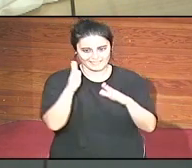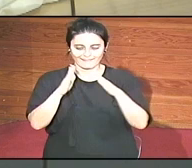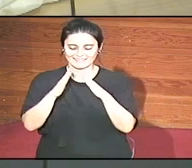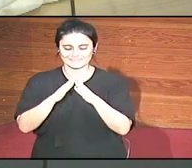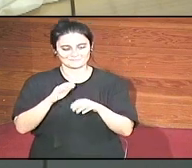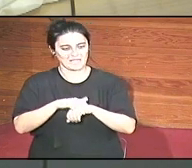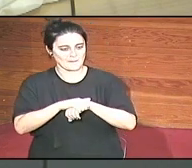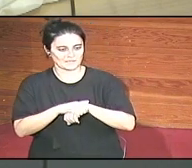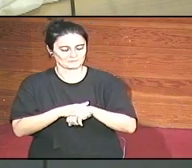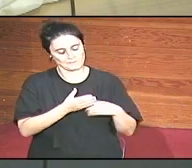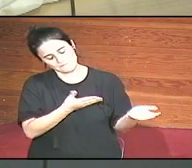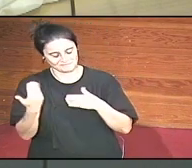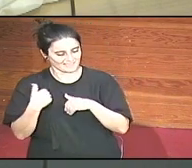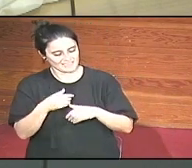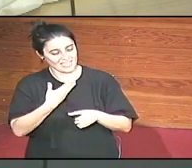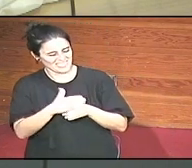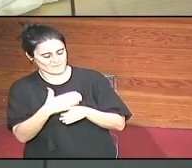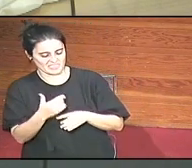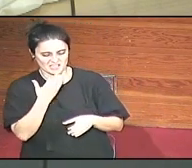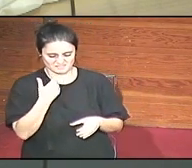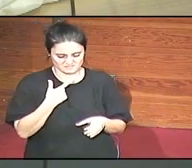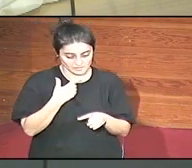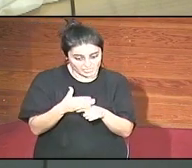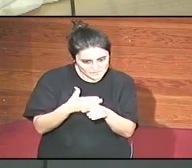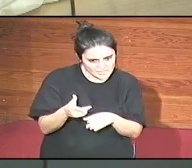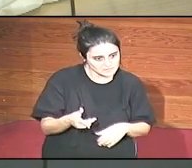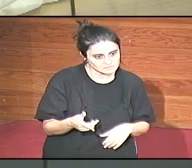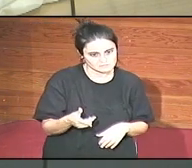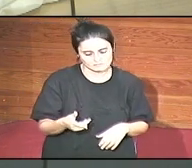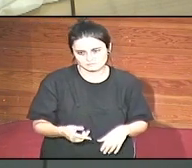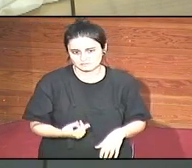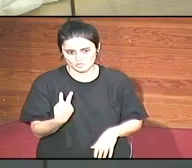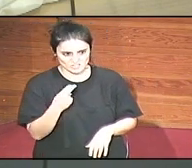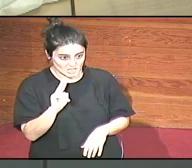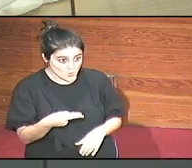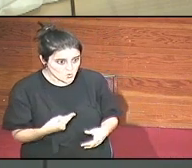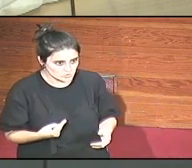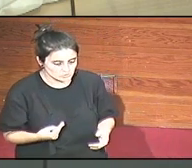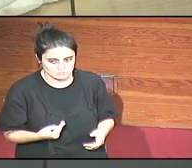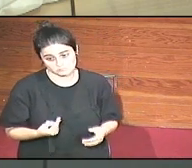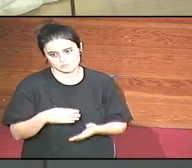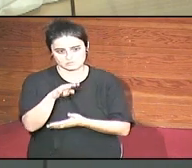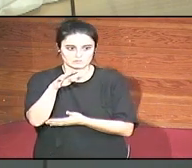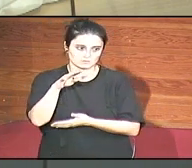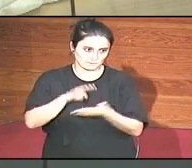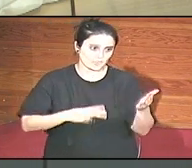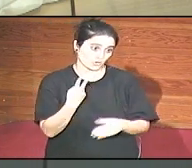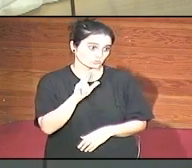mis colegas a tomar unas cervezas y yo les empecé a ir es que estas cervezas cuestan dos euros en barcelona